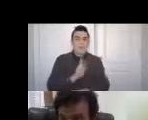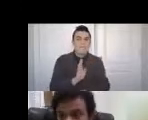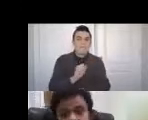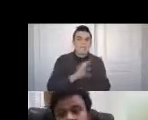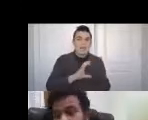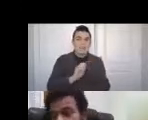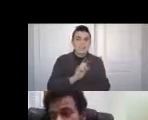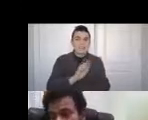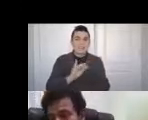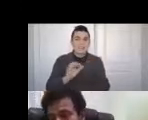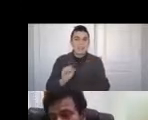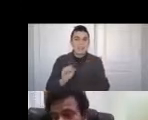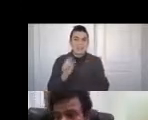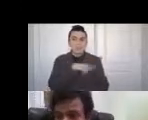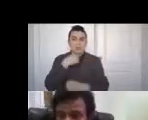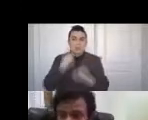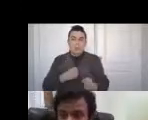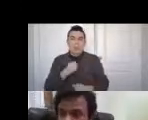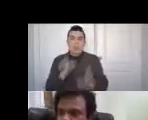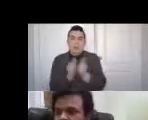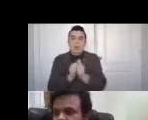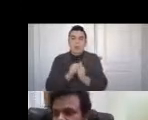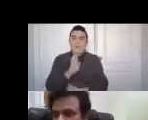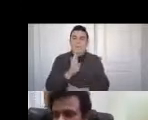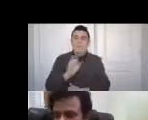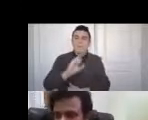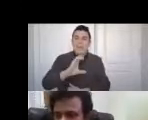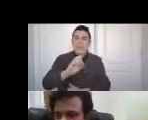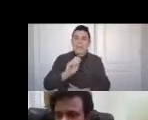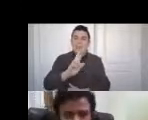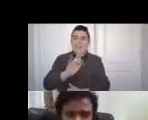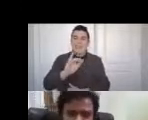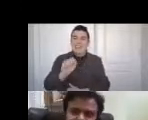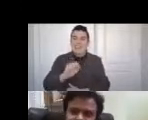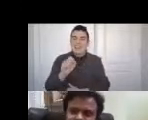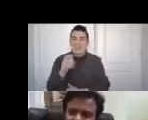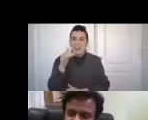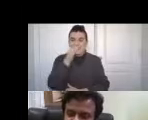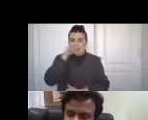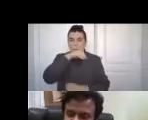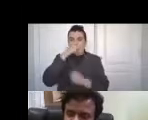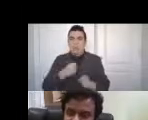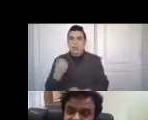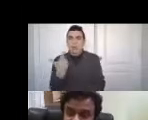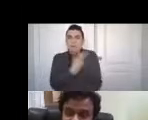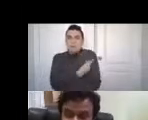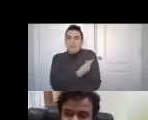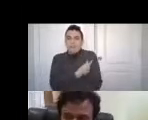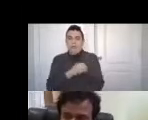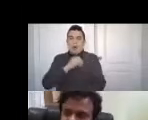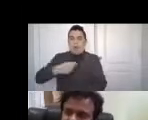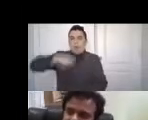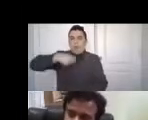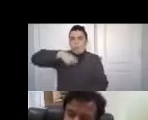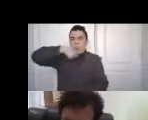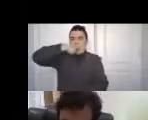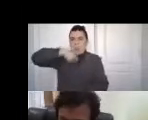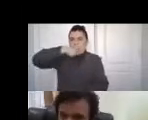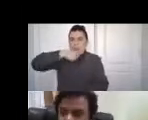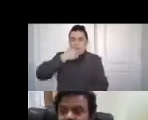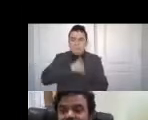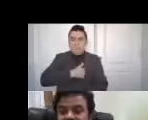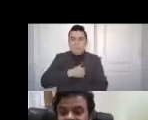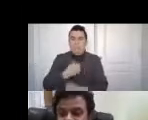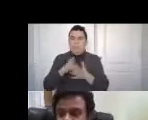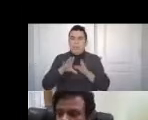bacteriano podíamos usar antibióticos, quizás, pero como un patógeno viral no podemos usar antibióticos. Entonces tenemos que empezar a generar